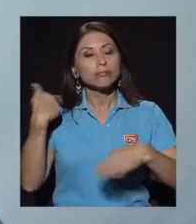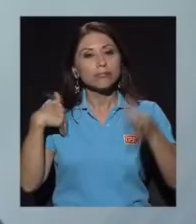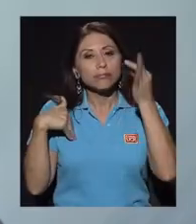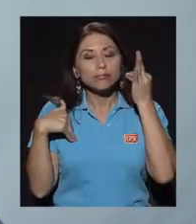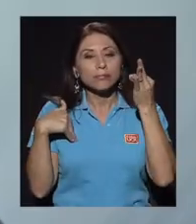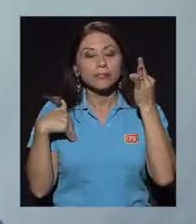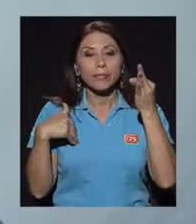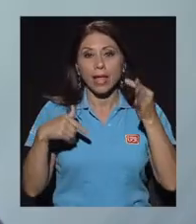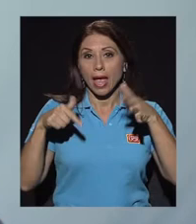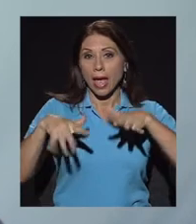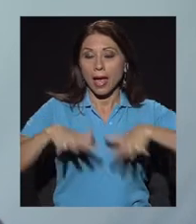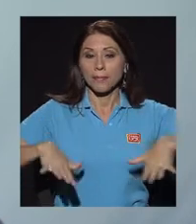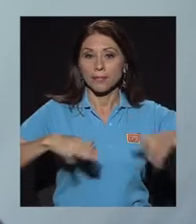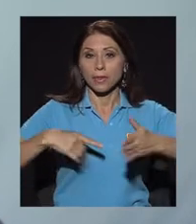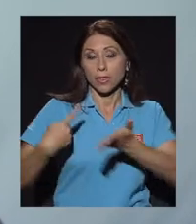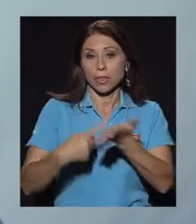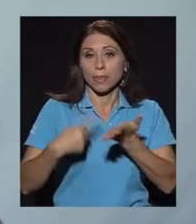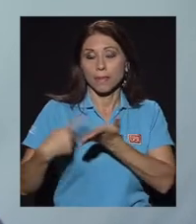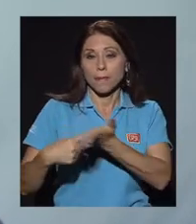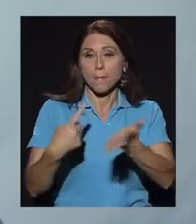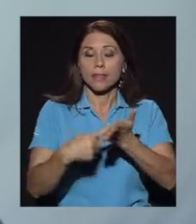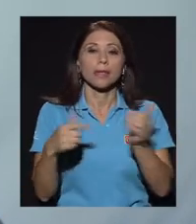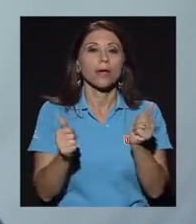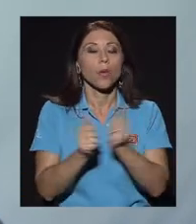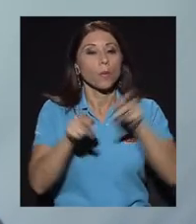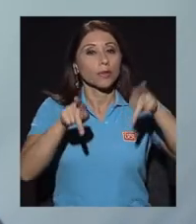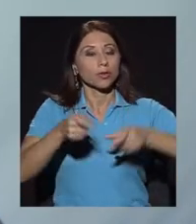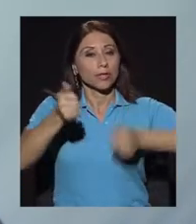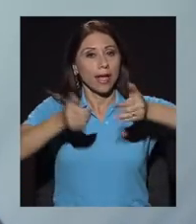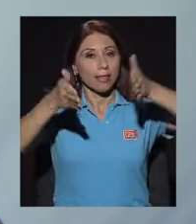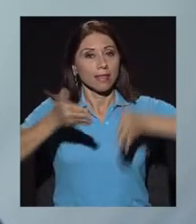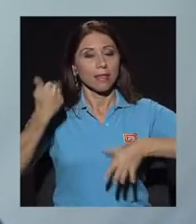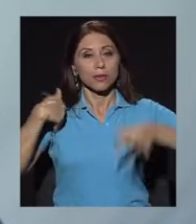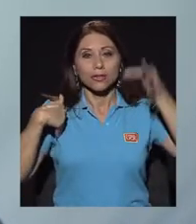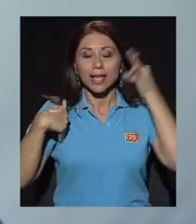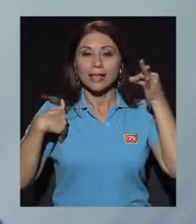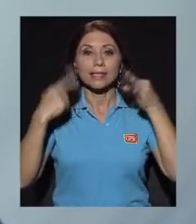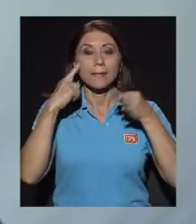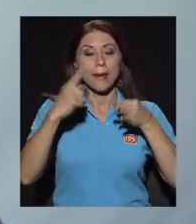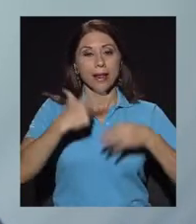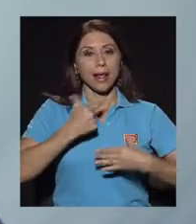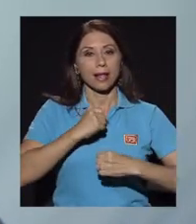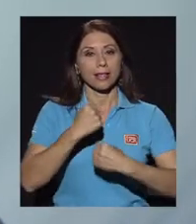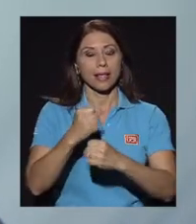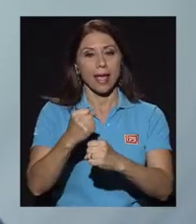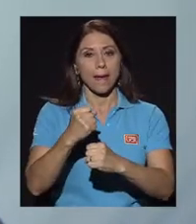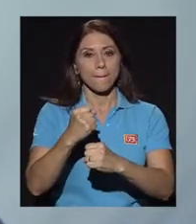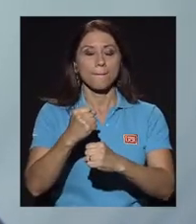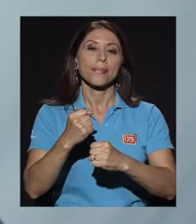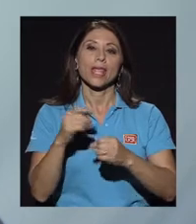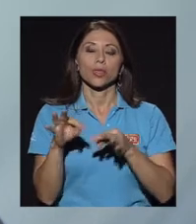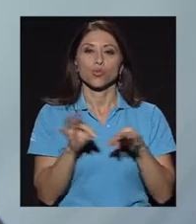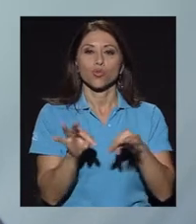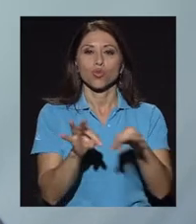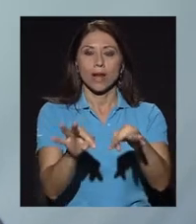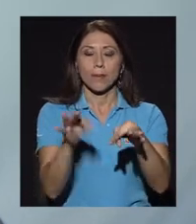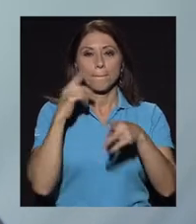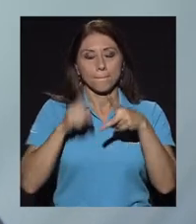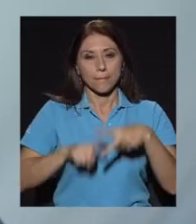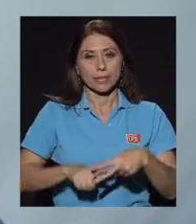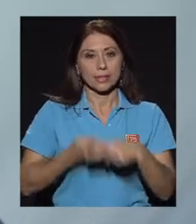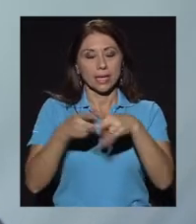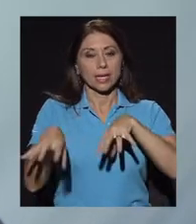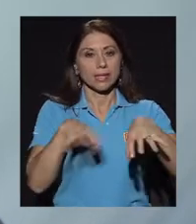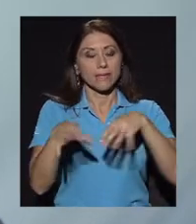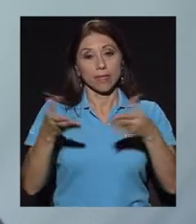Bienvenidos y bienvenidas a el debate con los candidatos y candidatas a la alcaldía de la Municipalidad de Turrialba. Para dar